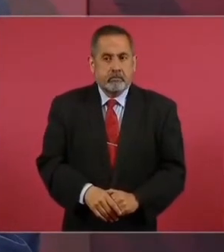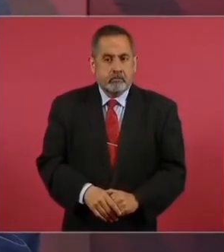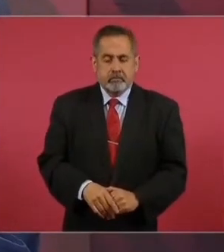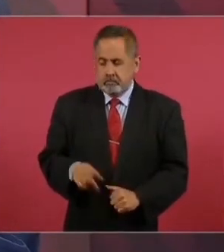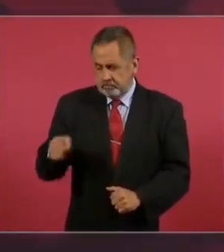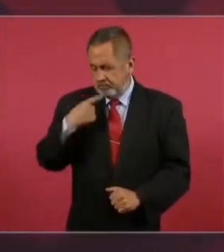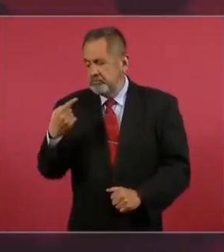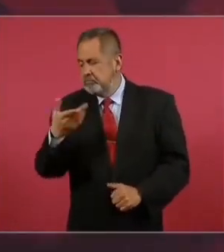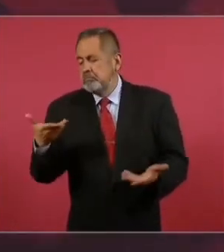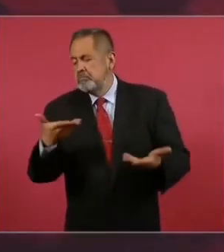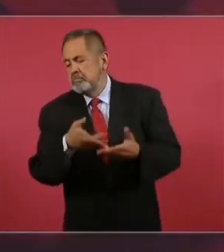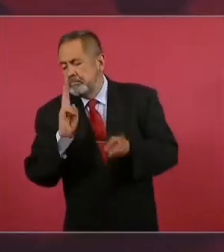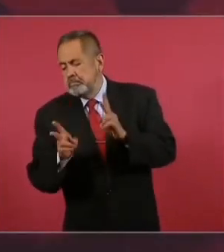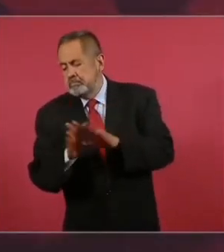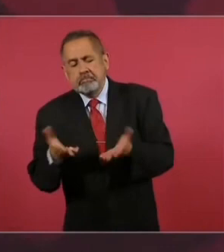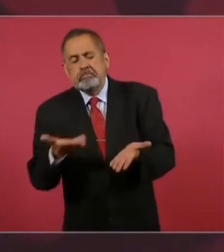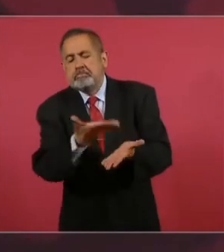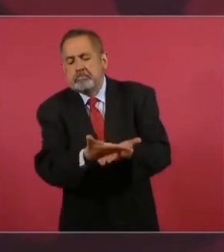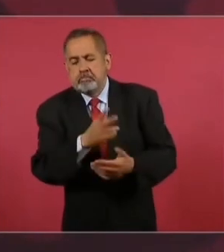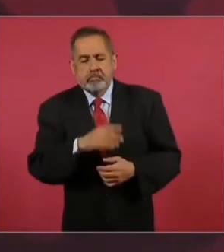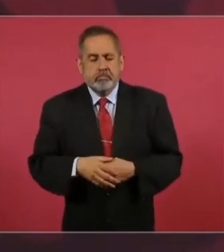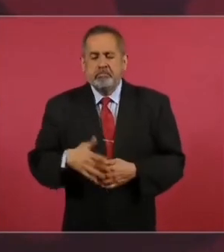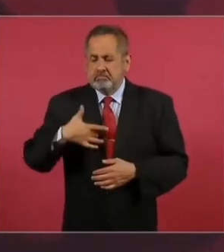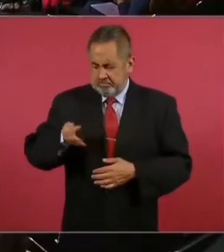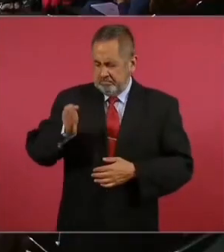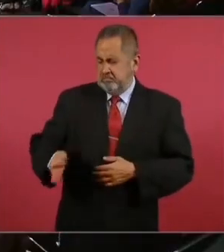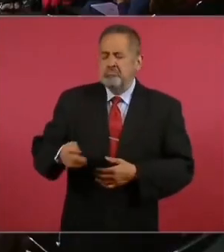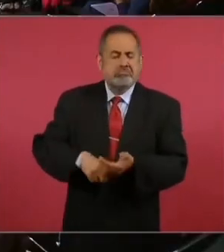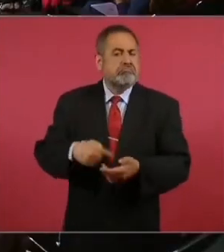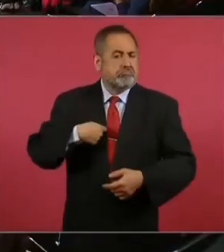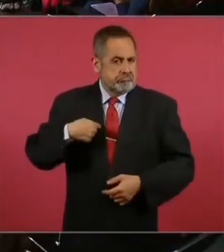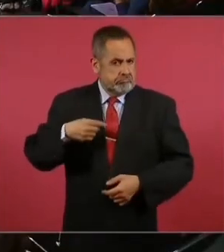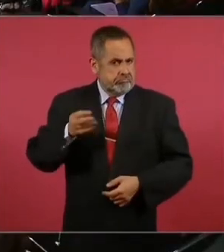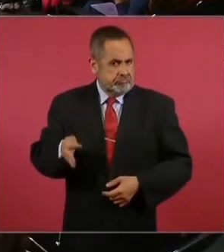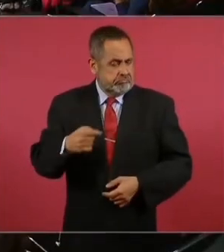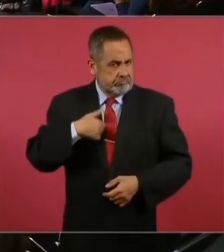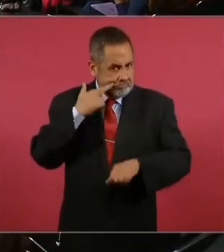propónganle y lo asumo.